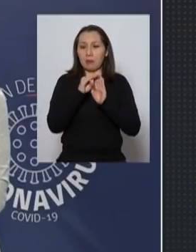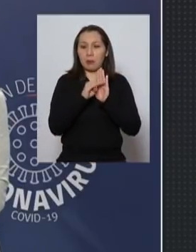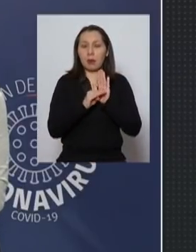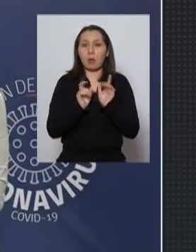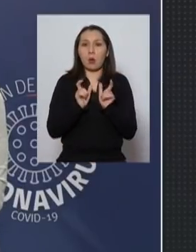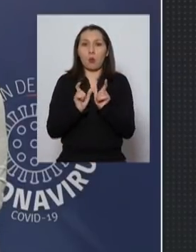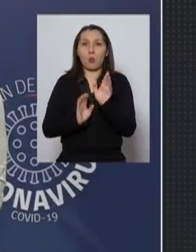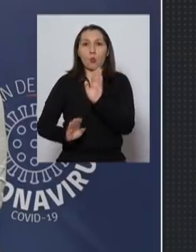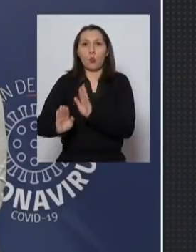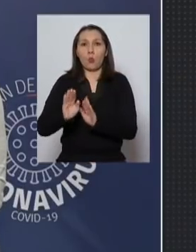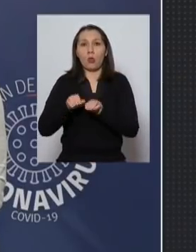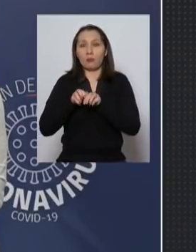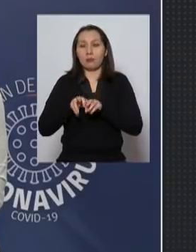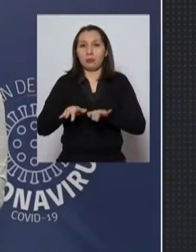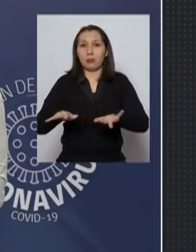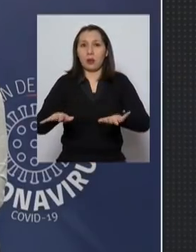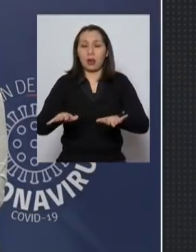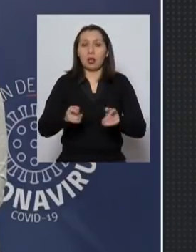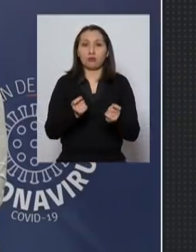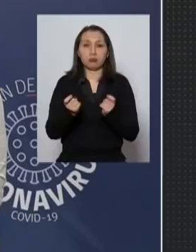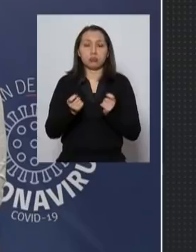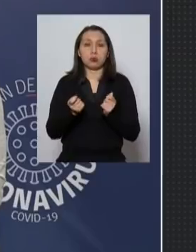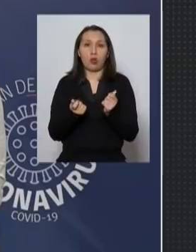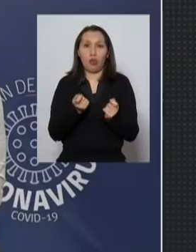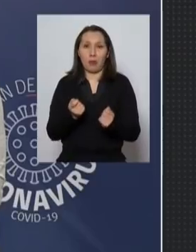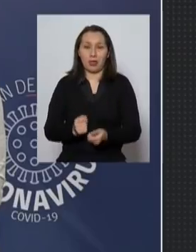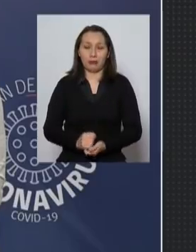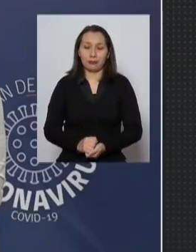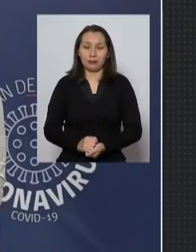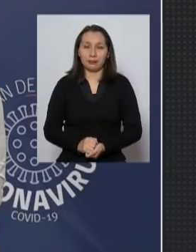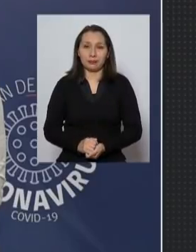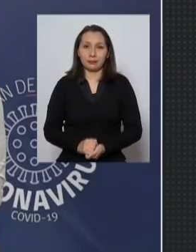de protección para la pandemia social.